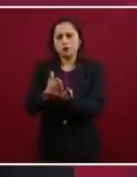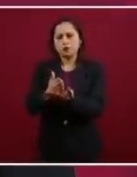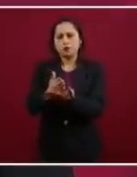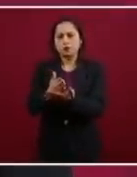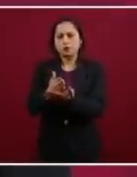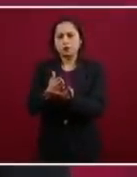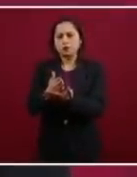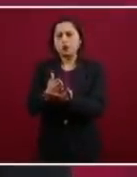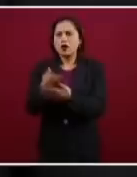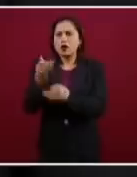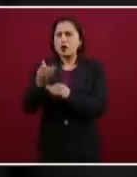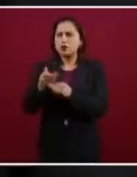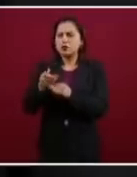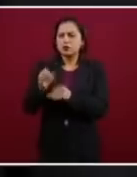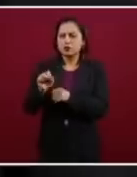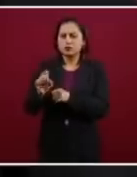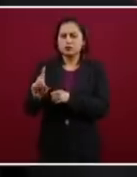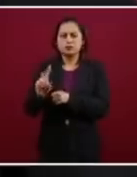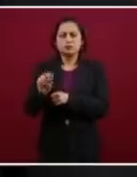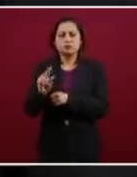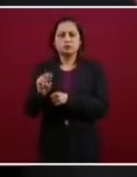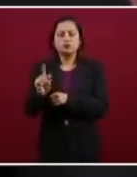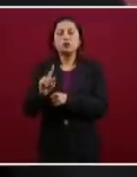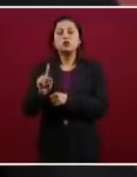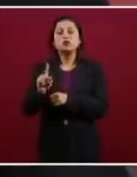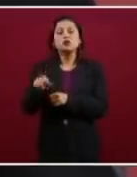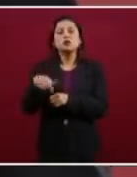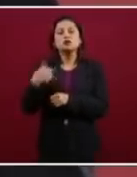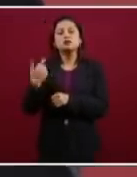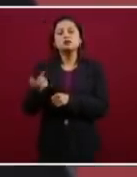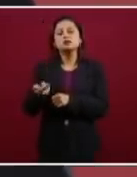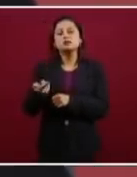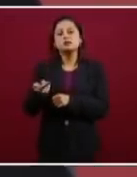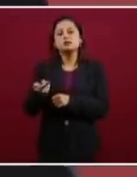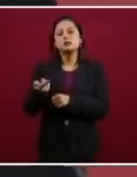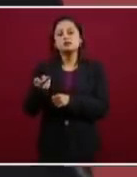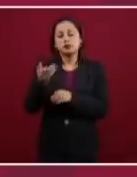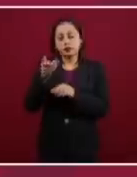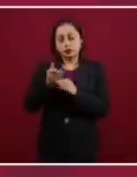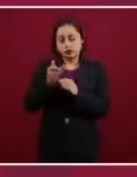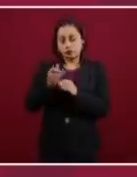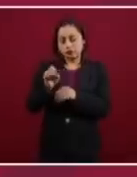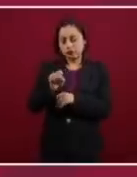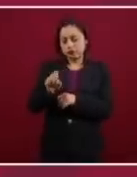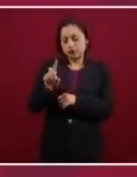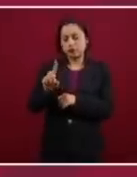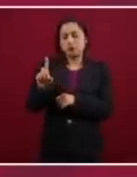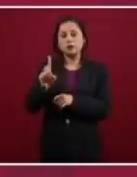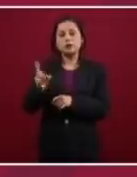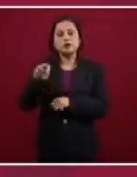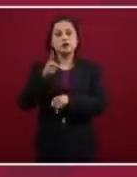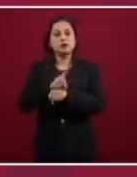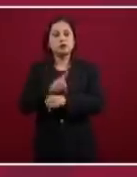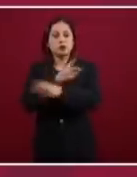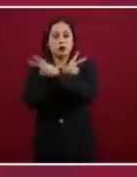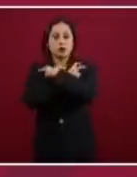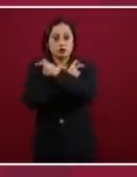no este fin de semana porque este fin de semana es día de muertos